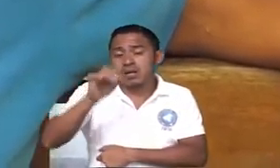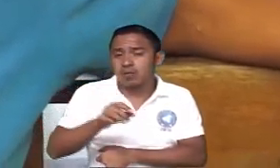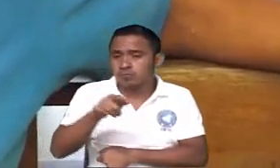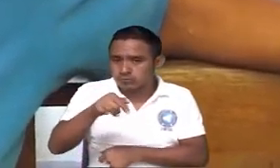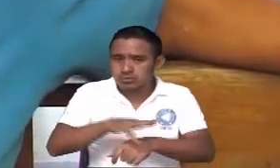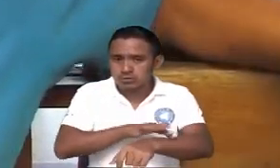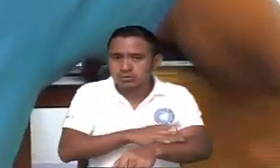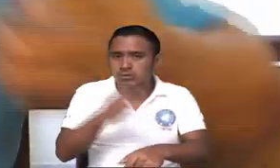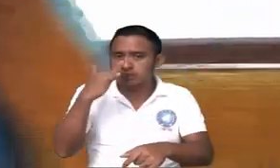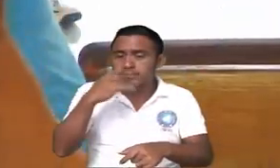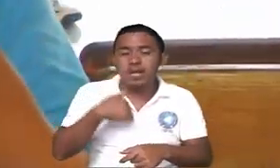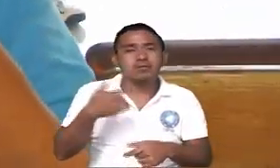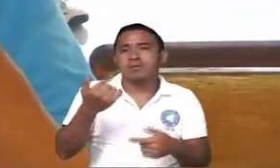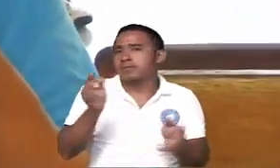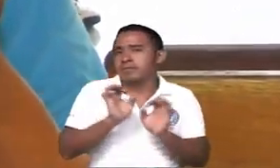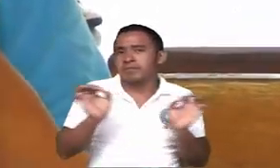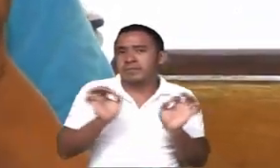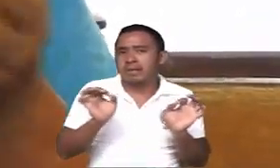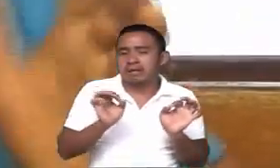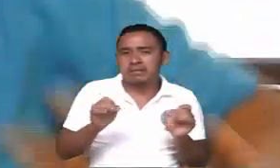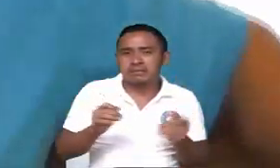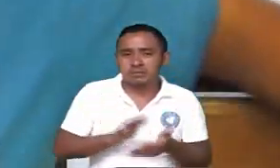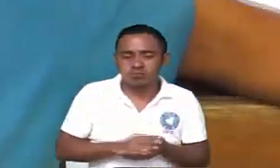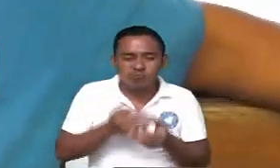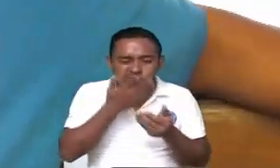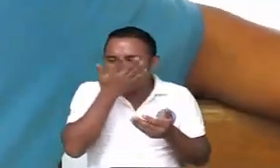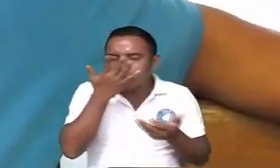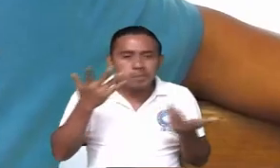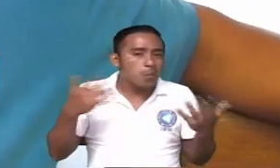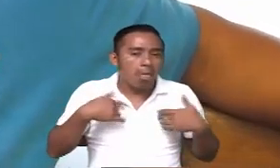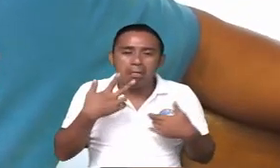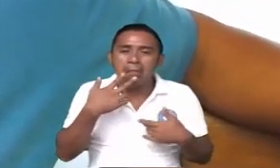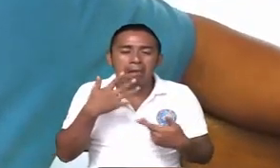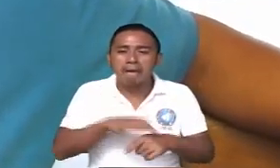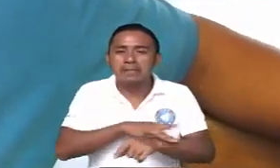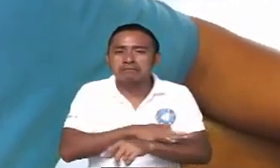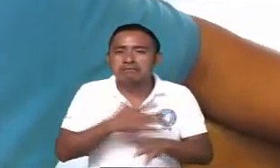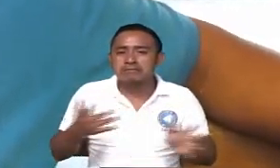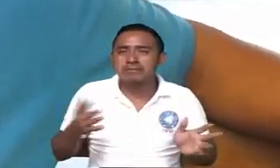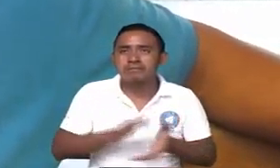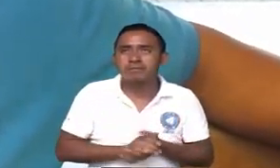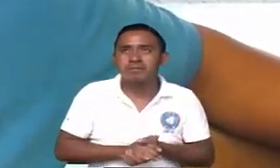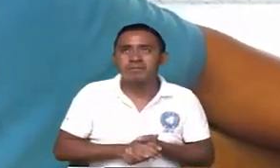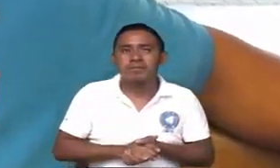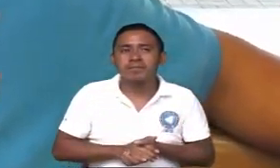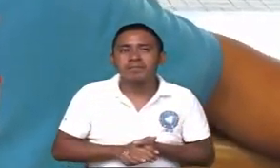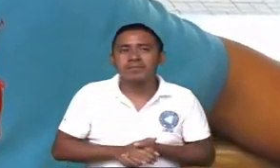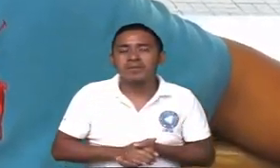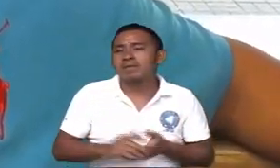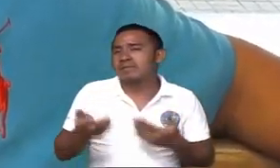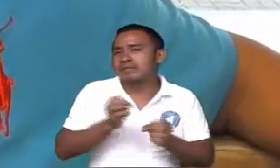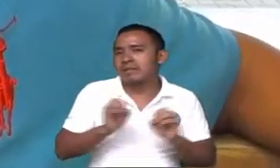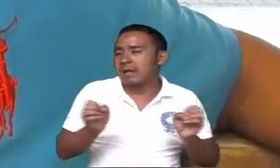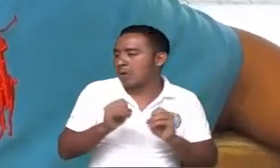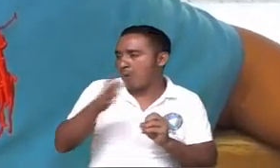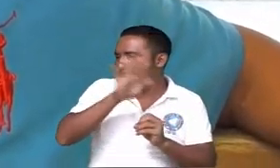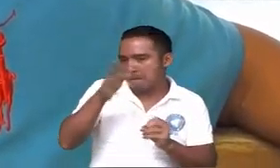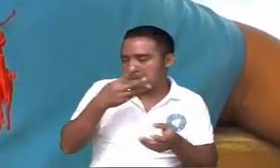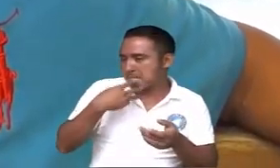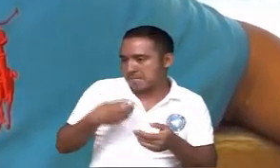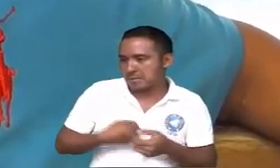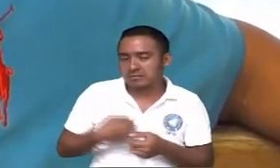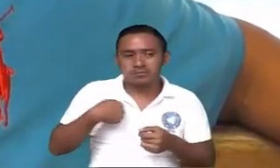mal aliento? Pues no, porque uno se debe sentir uno mismo. Uh-huh. Y yo pues nunca me he sentido. ¿Nunca le han dicho? No, nunca me han dicho. Y